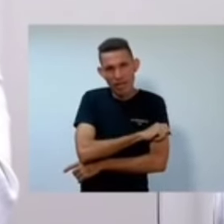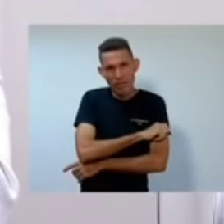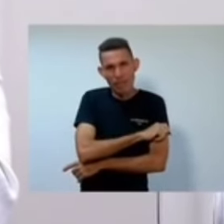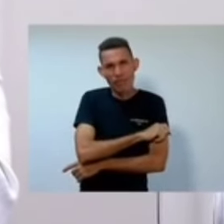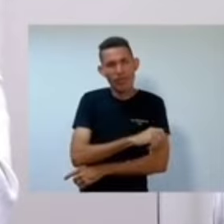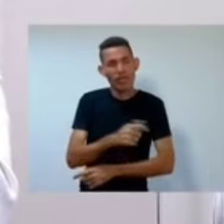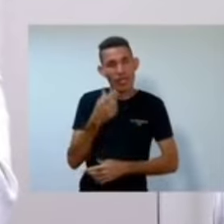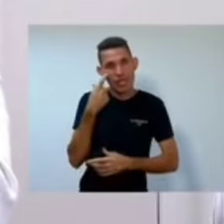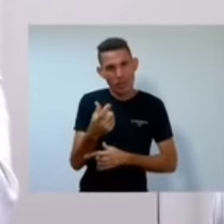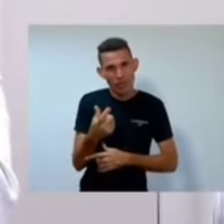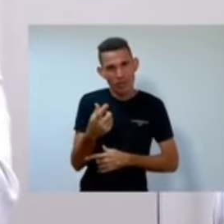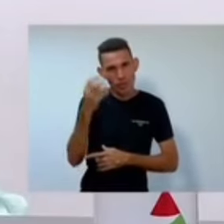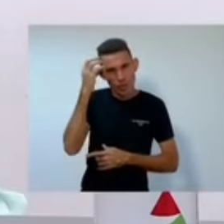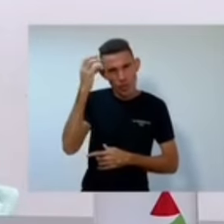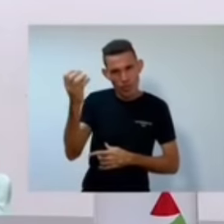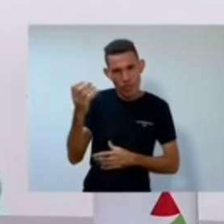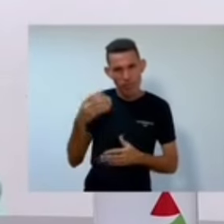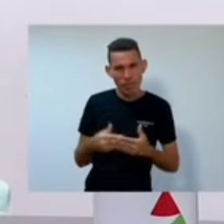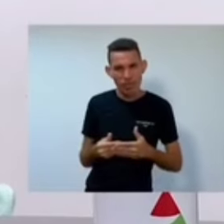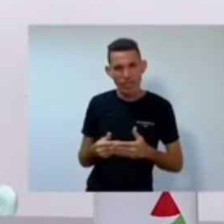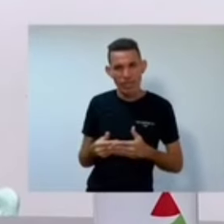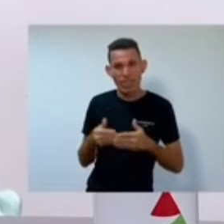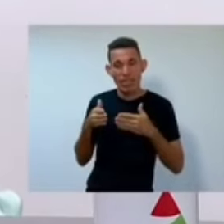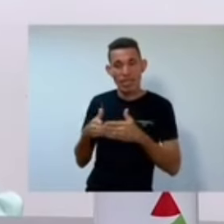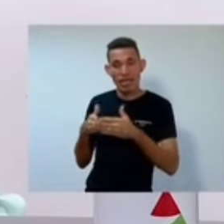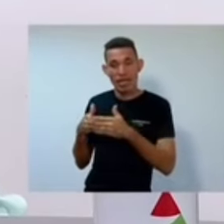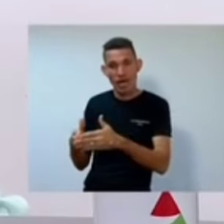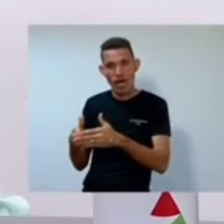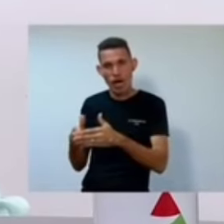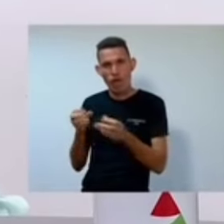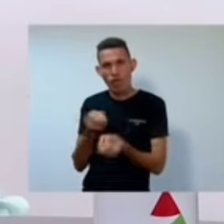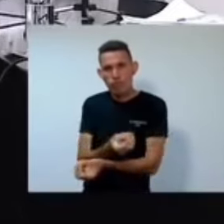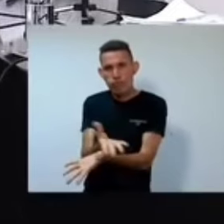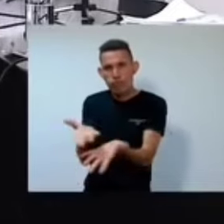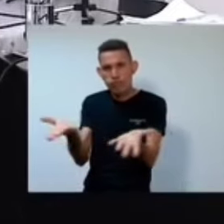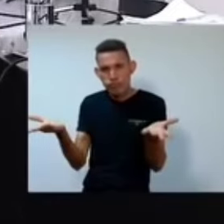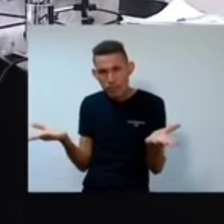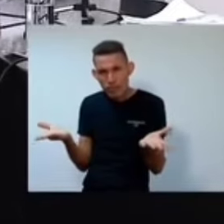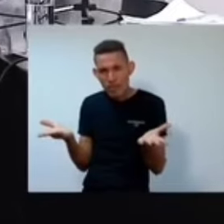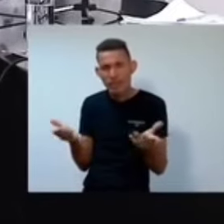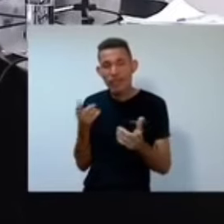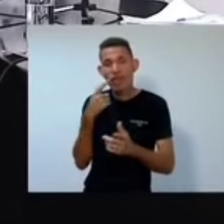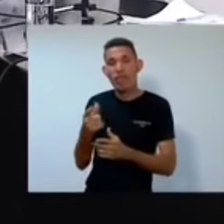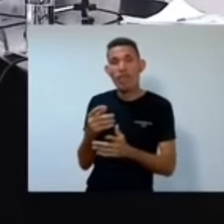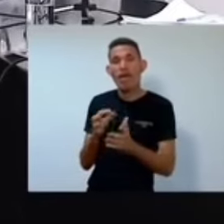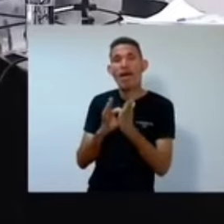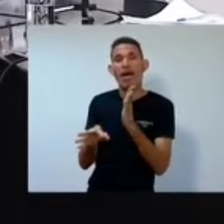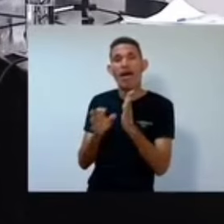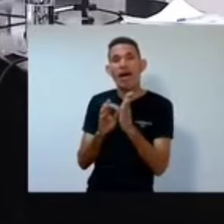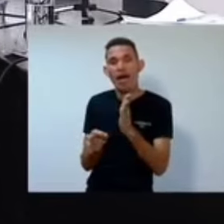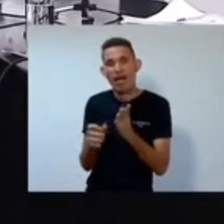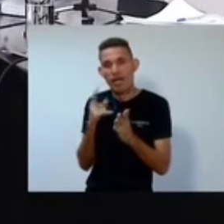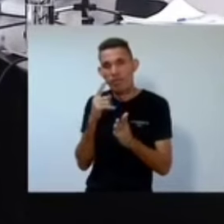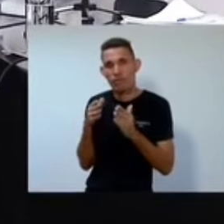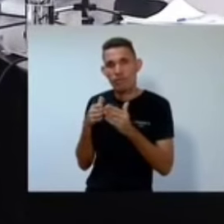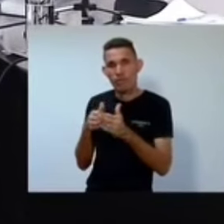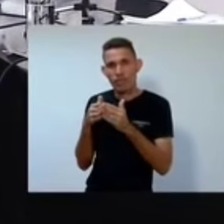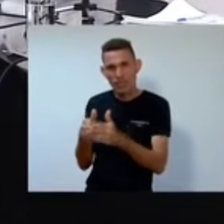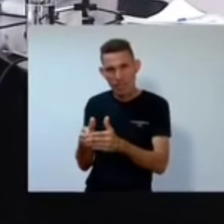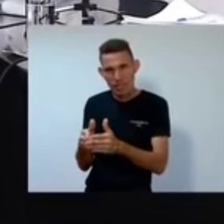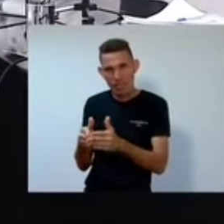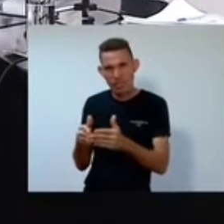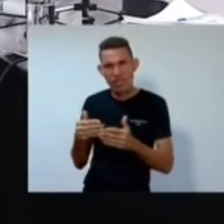Ese no sería nuestro... Inmediatamente que esté tocando puerto y comience la instrucción, vamos a publicar entonces la información. La entrada del puerto a lo que se puede